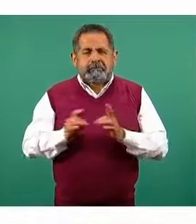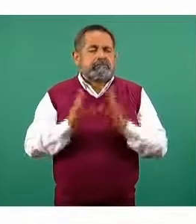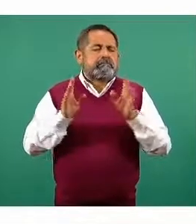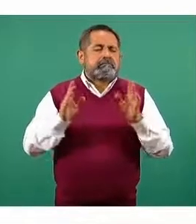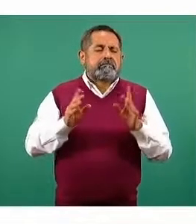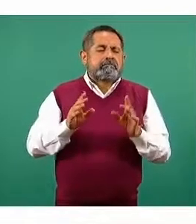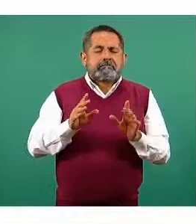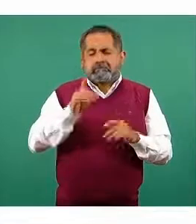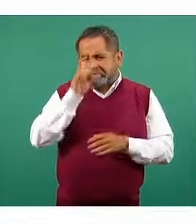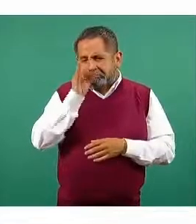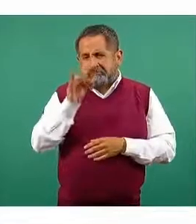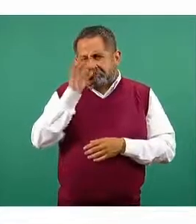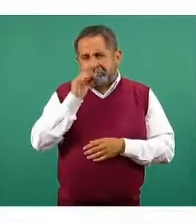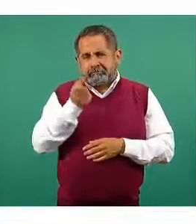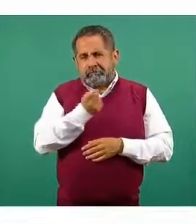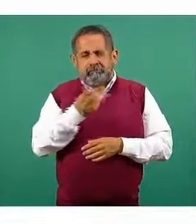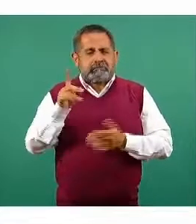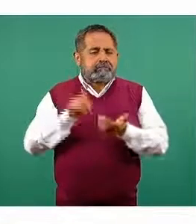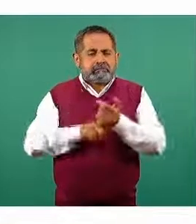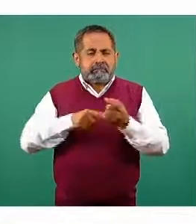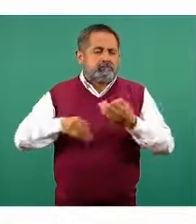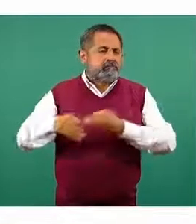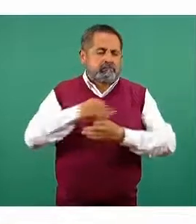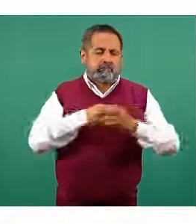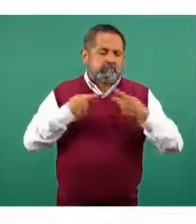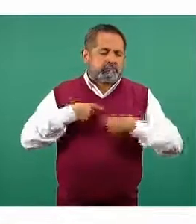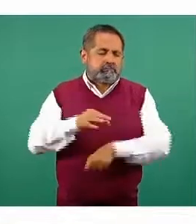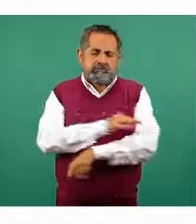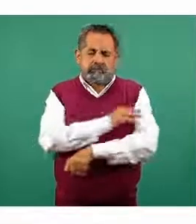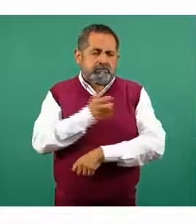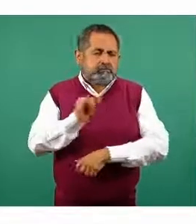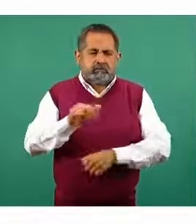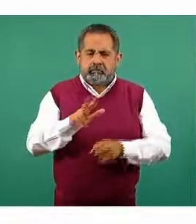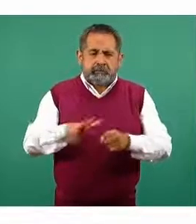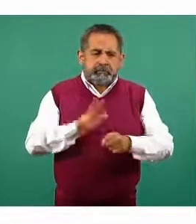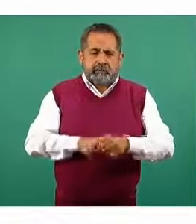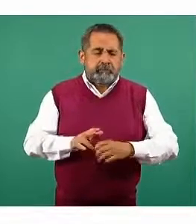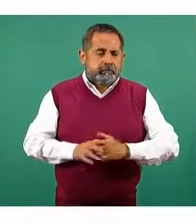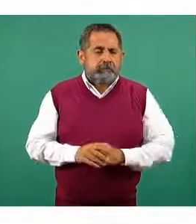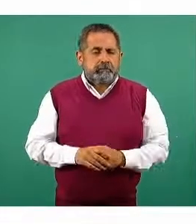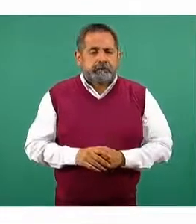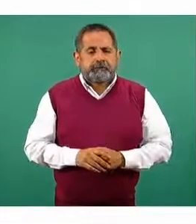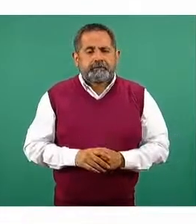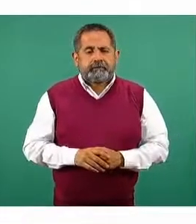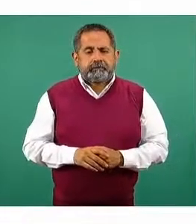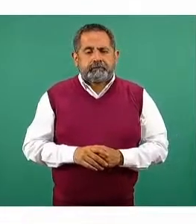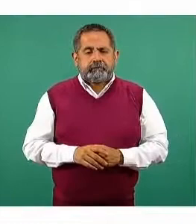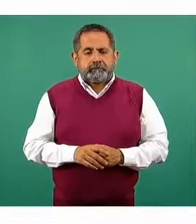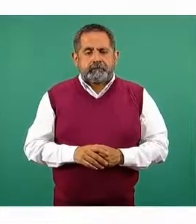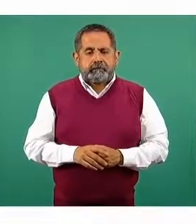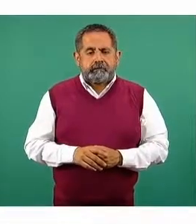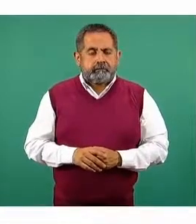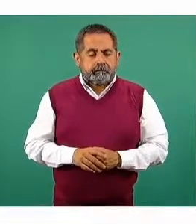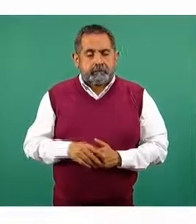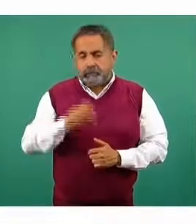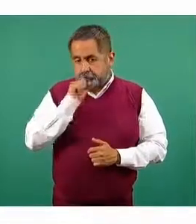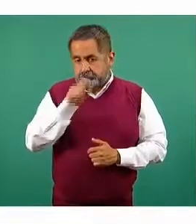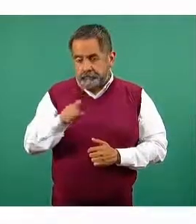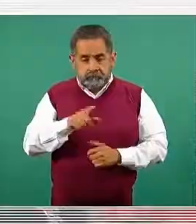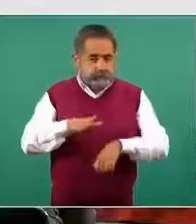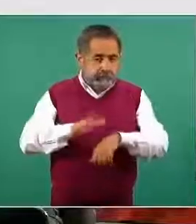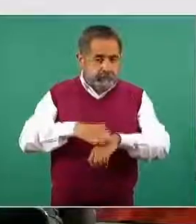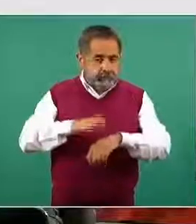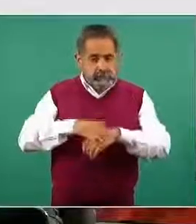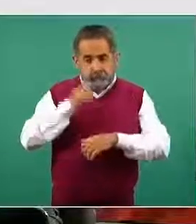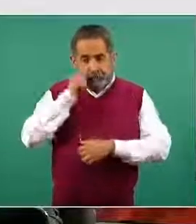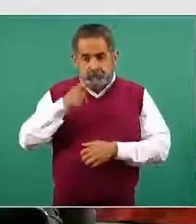que ocurren al aplicarse una vacuna. Hay que también llamar la